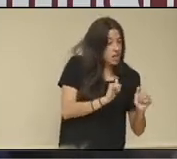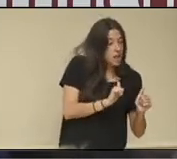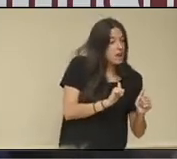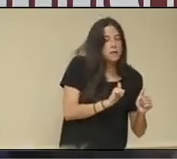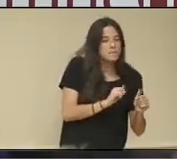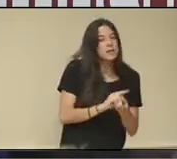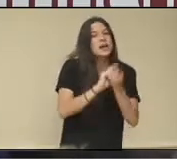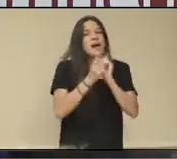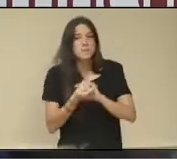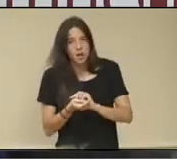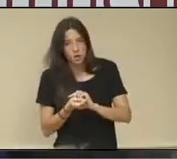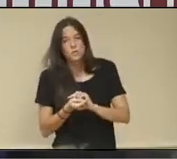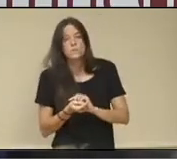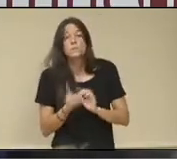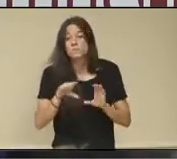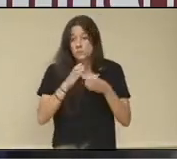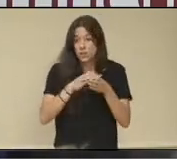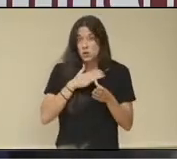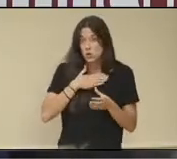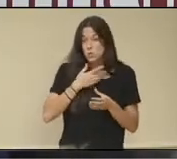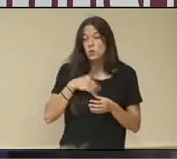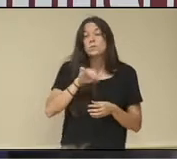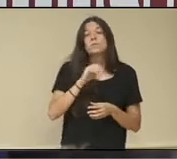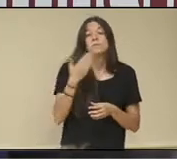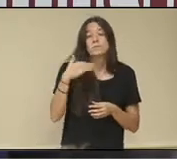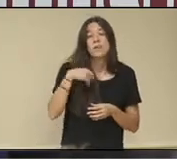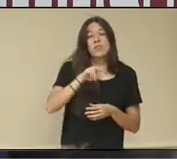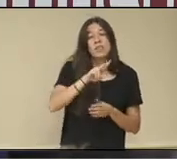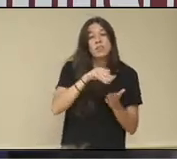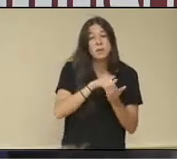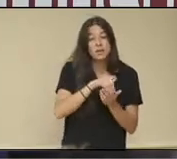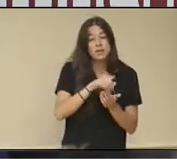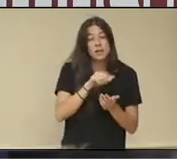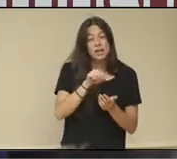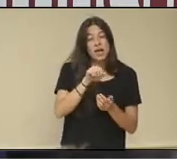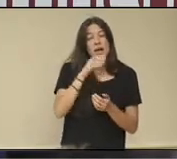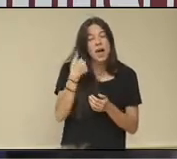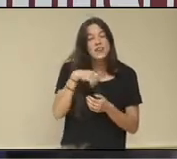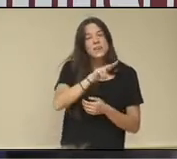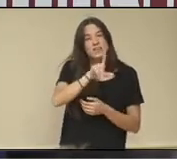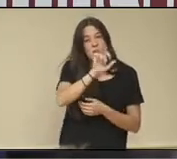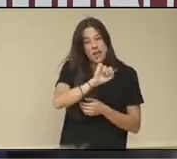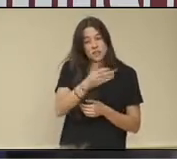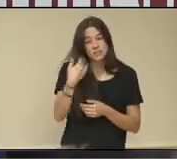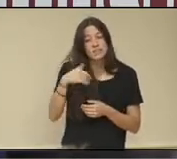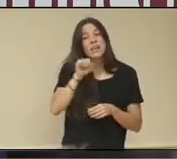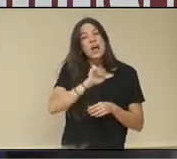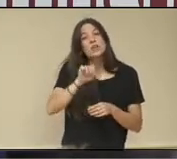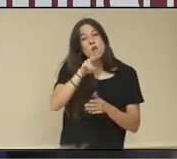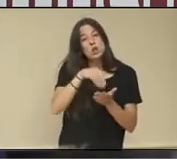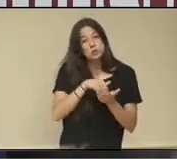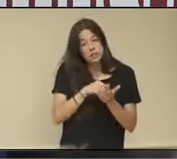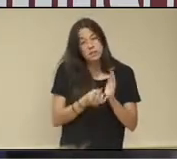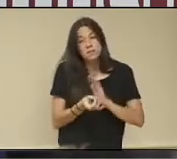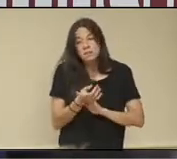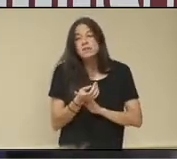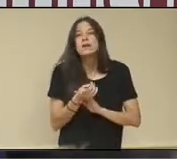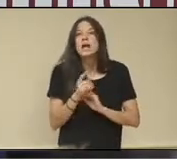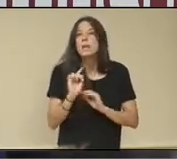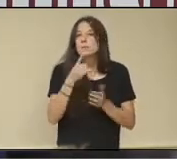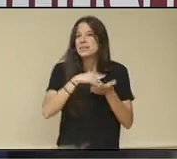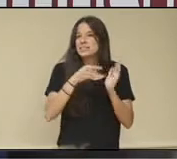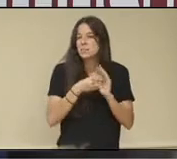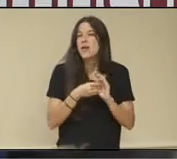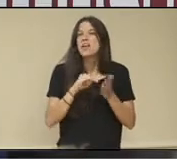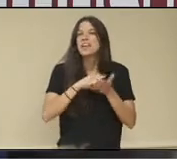grupo hizo en el año 2000, hace ya 21 años, el primer sistema de ingeniería genética de coronavirus del mundo. A partir